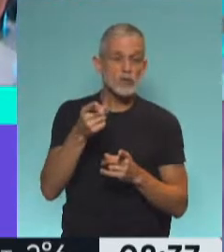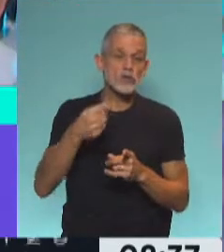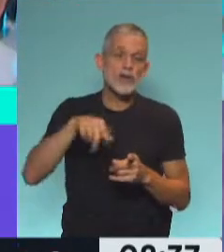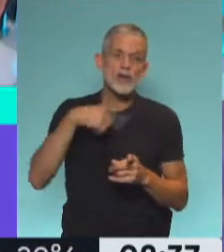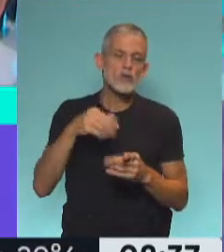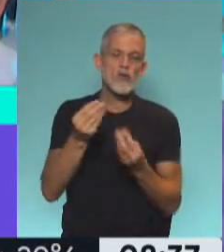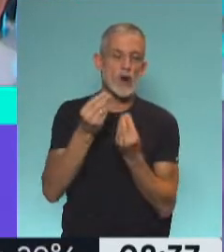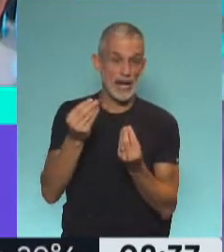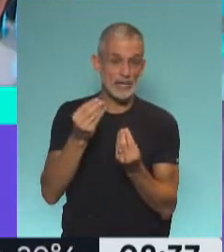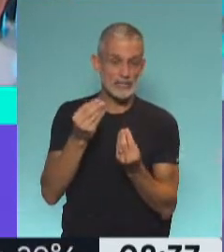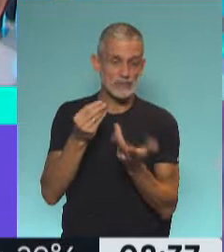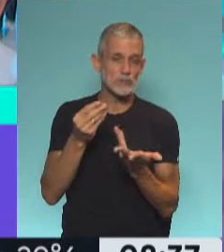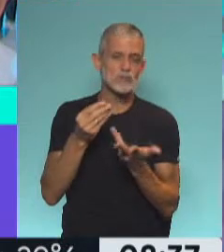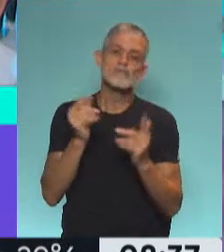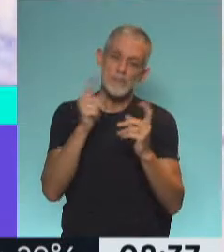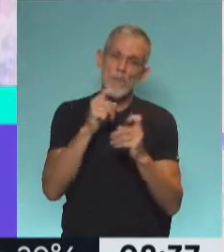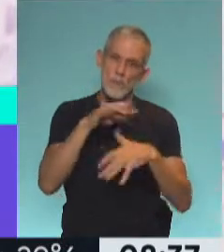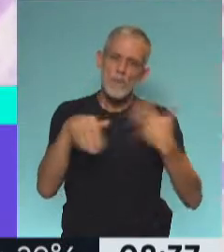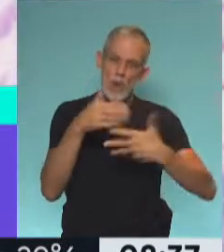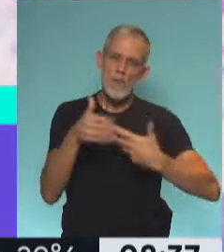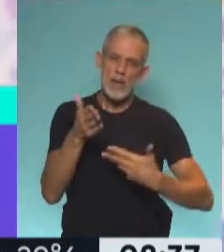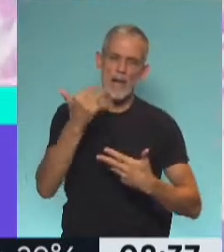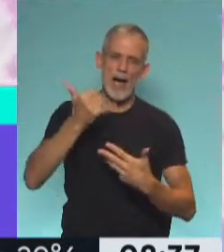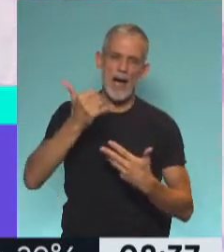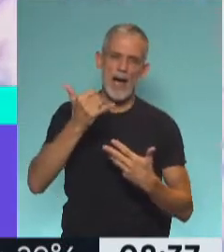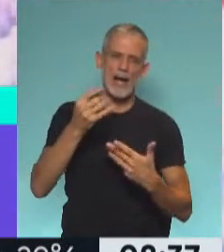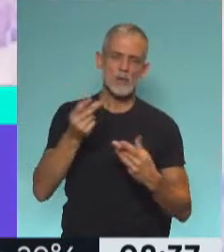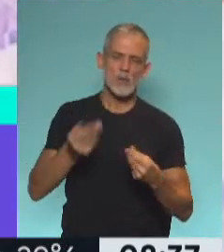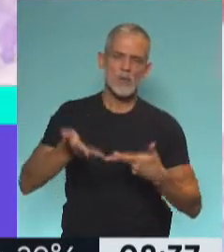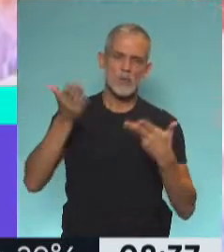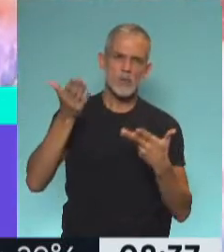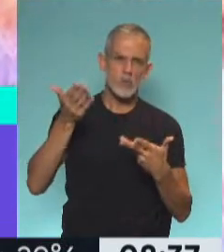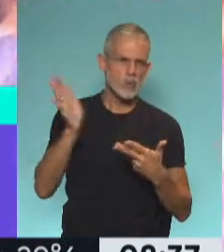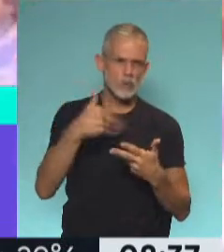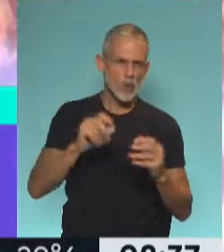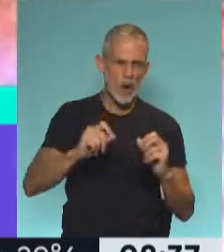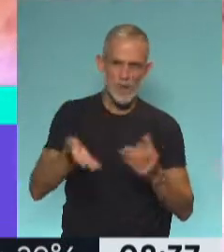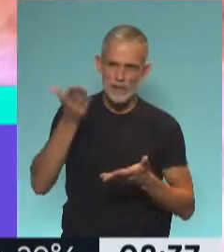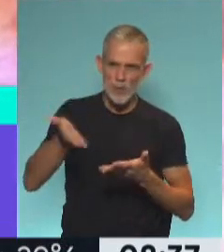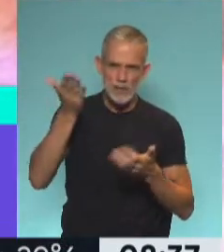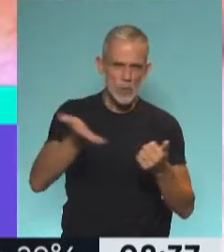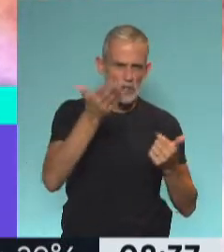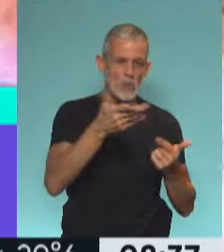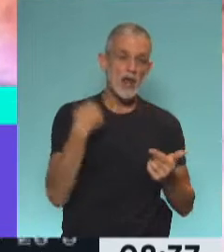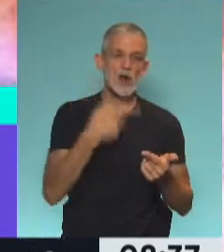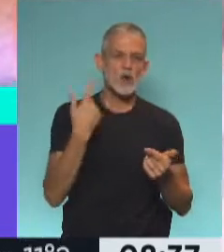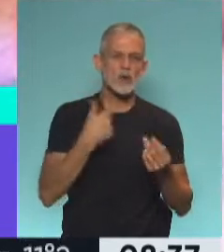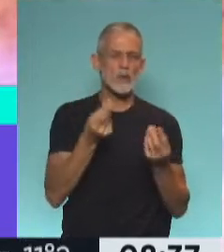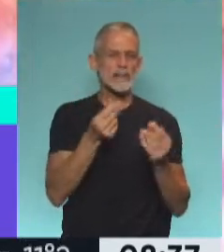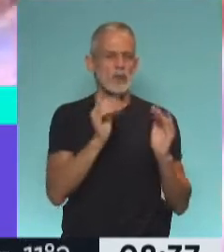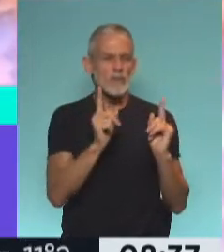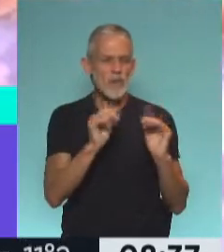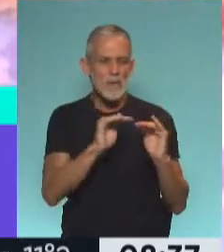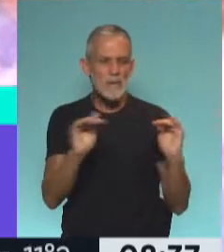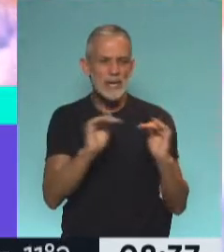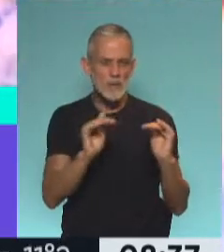haciendo generalmente, por todo este problema que se está generando hoy, la suba, por ejemplo, de todo, estamos tratando de mantener el mismo precio